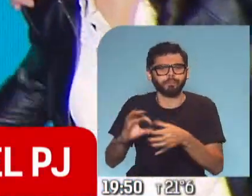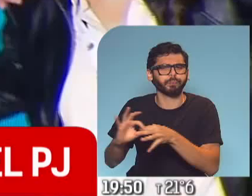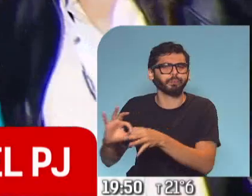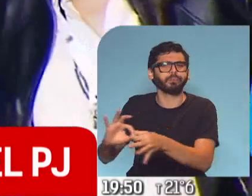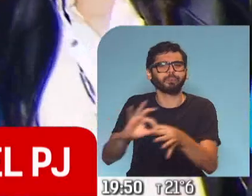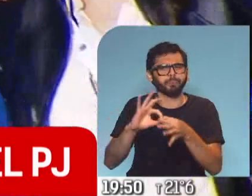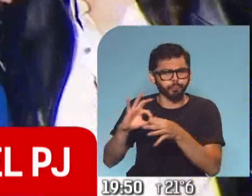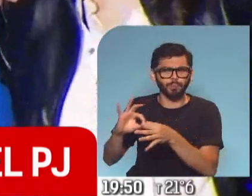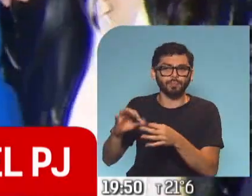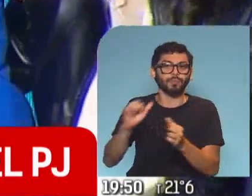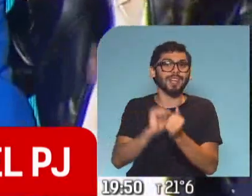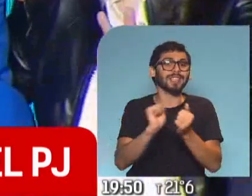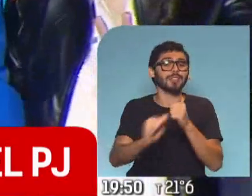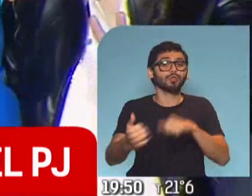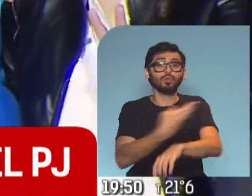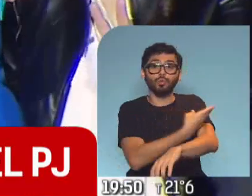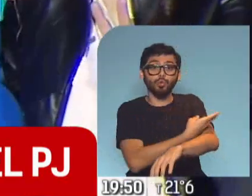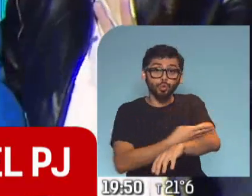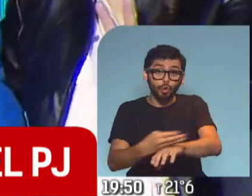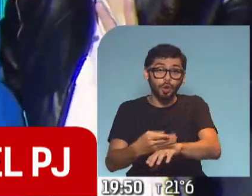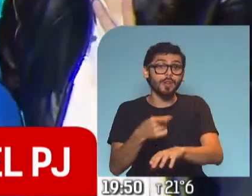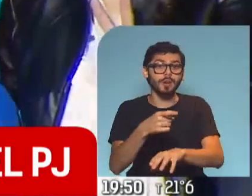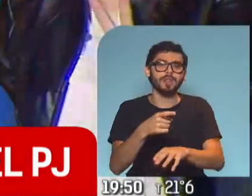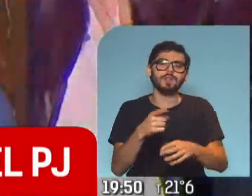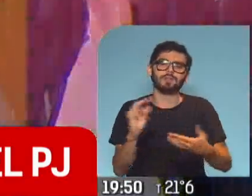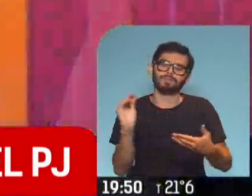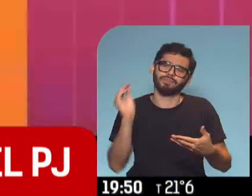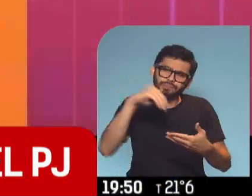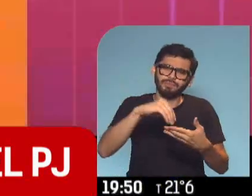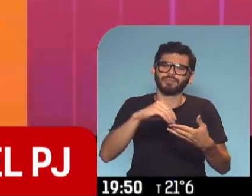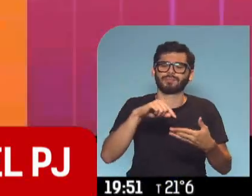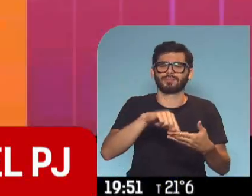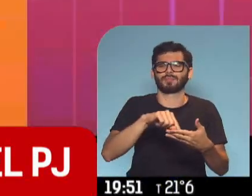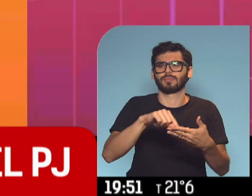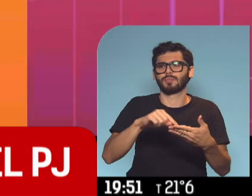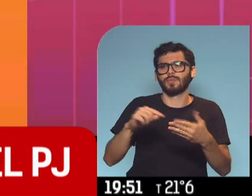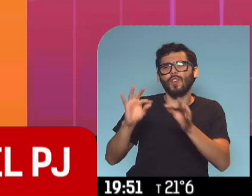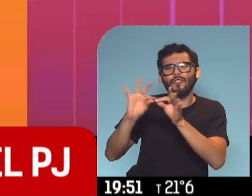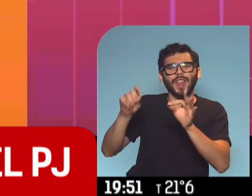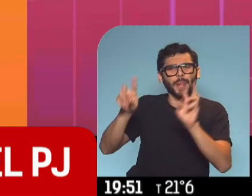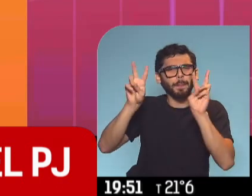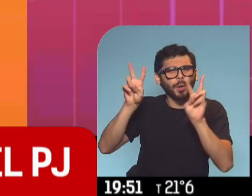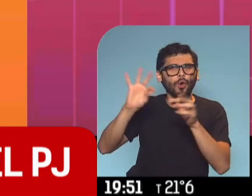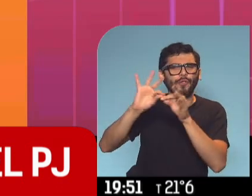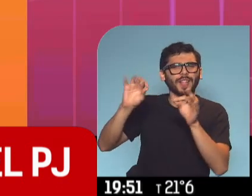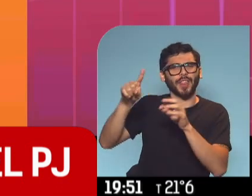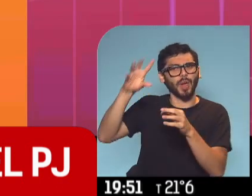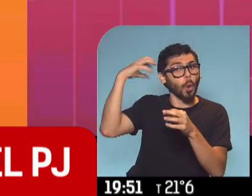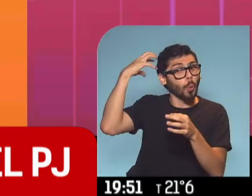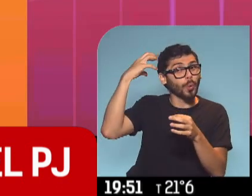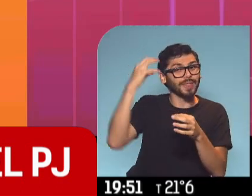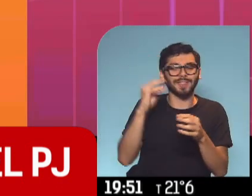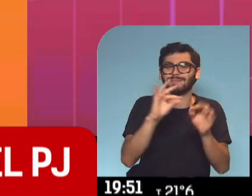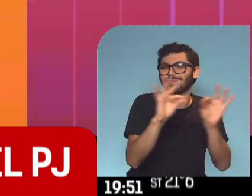revisionismo histórico, obviamente, le agregó citas o momentos tanto de Juan Domingo Perón como de Evita. Y allí entonces el